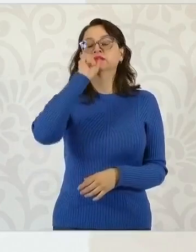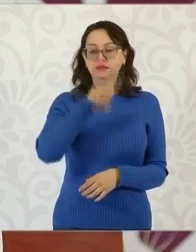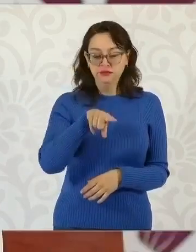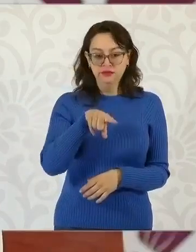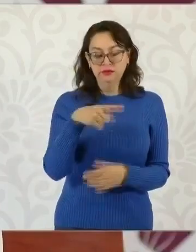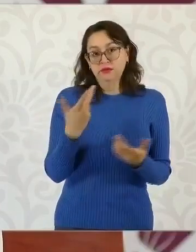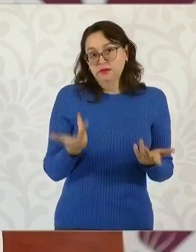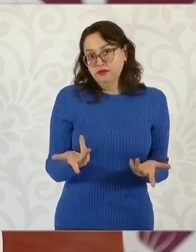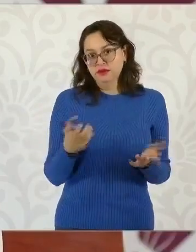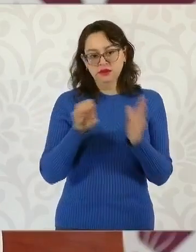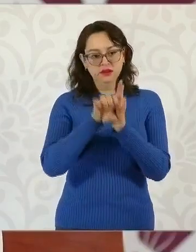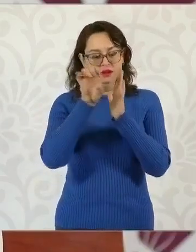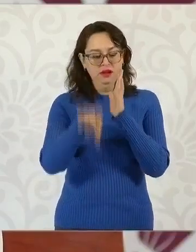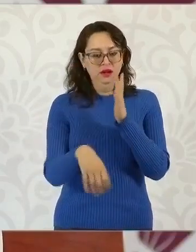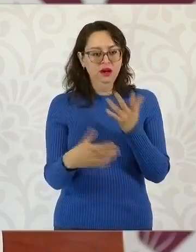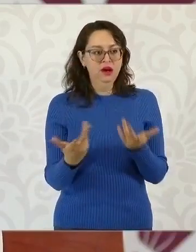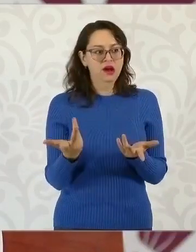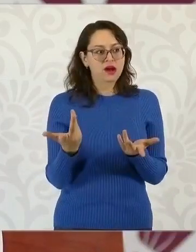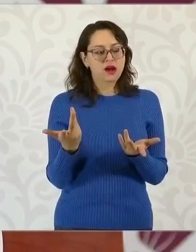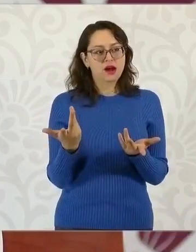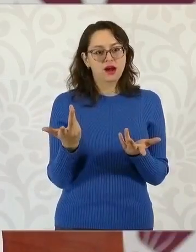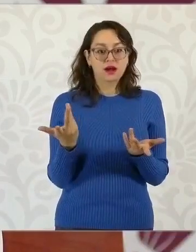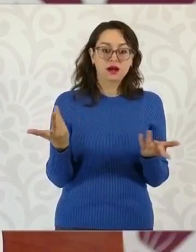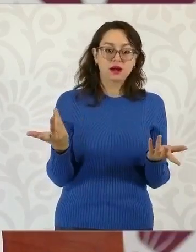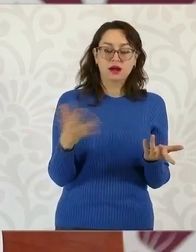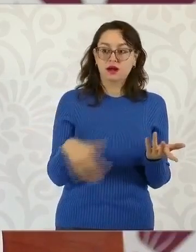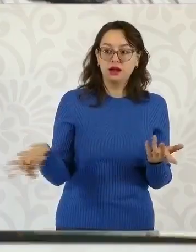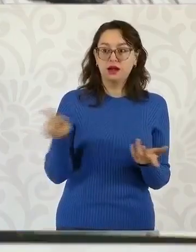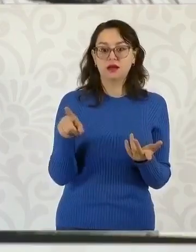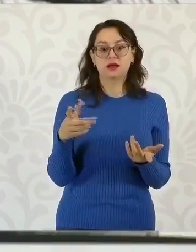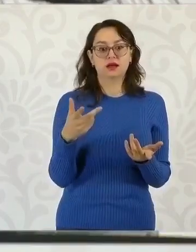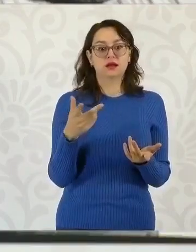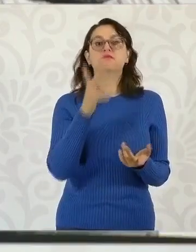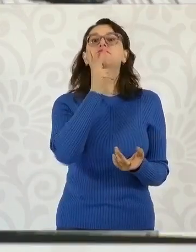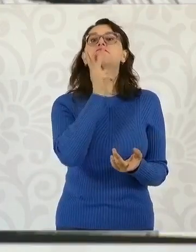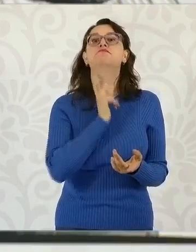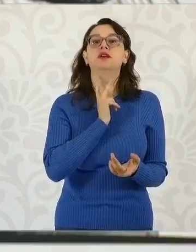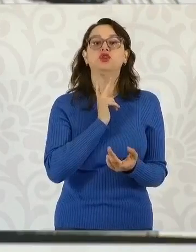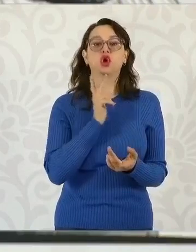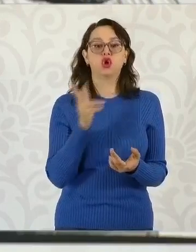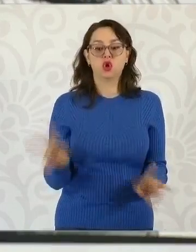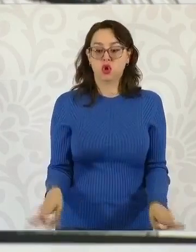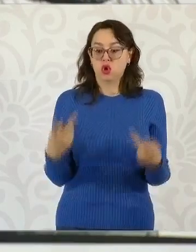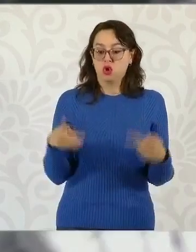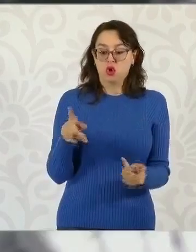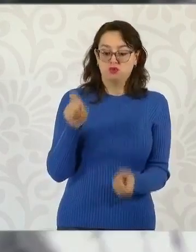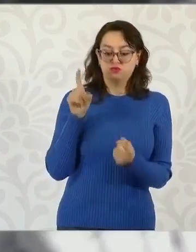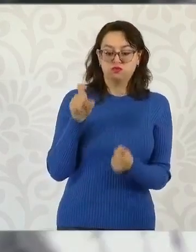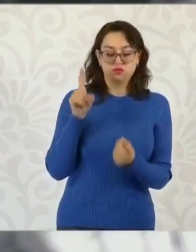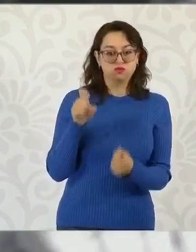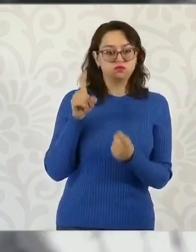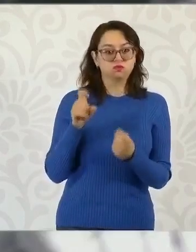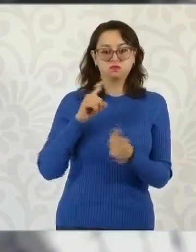por ejemplo, con el hecho de que los mayores ingresos petroleros en el país y excedentes petroleros fueron